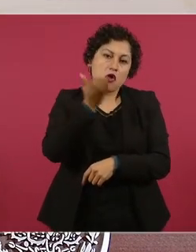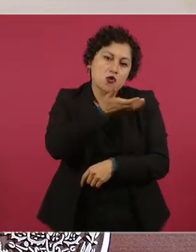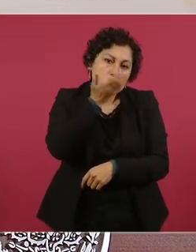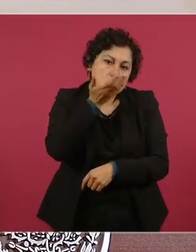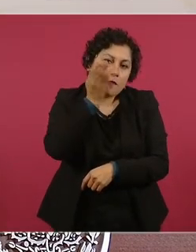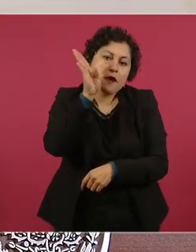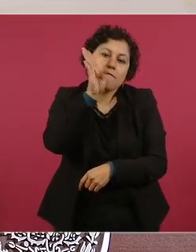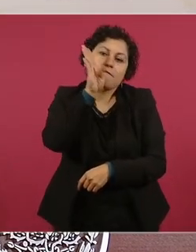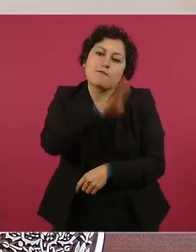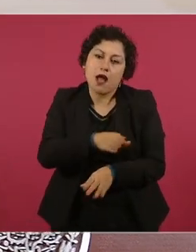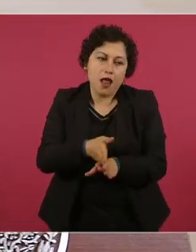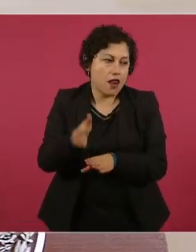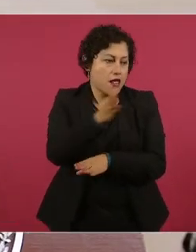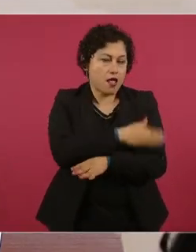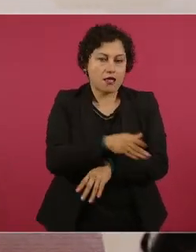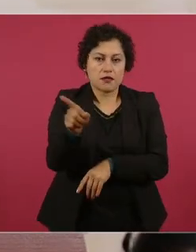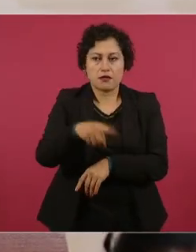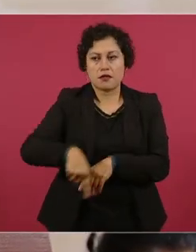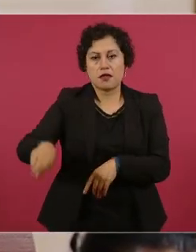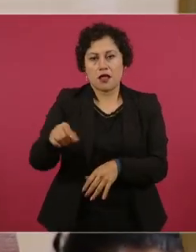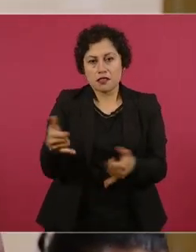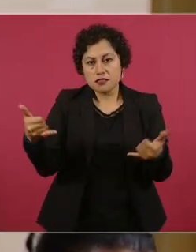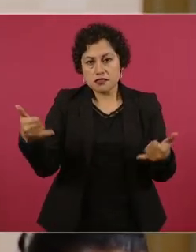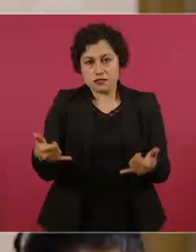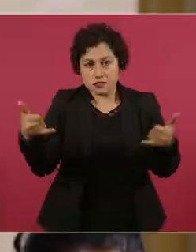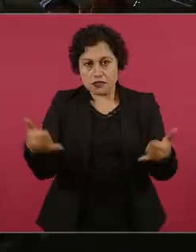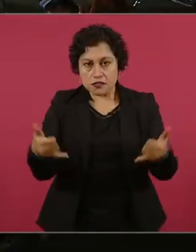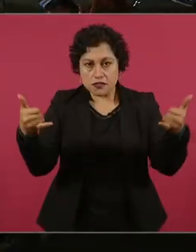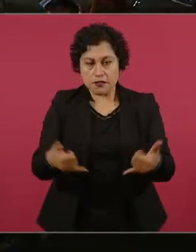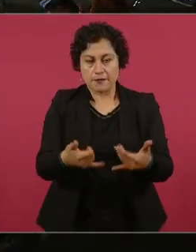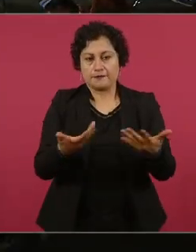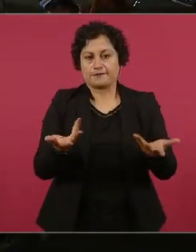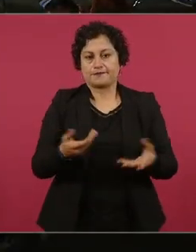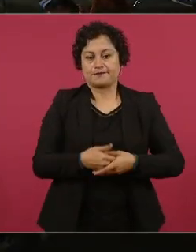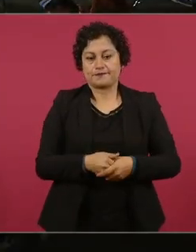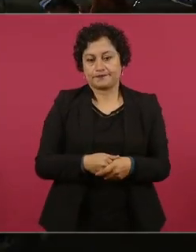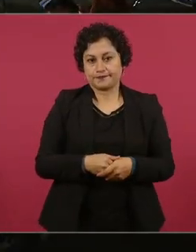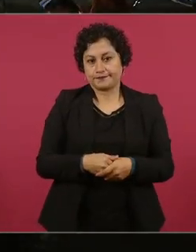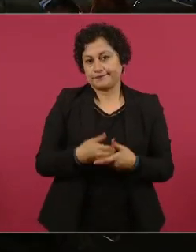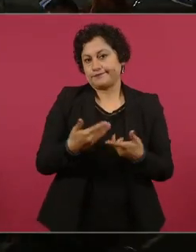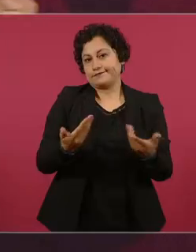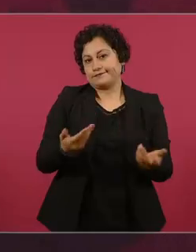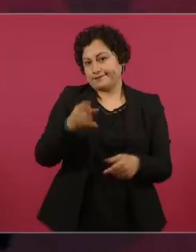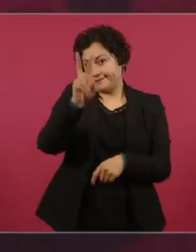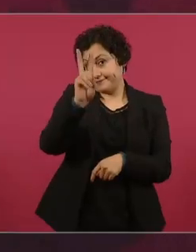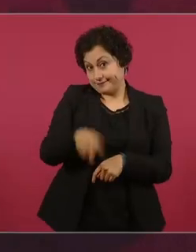Muy mal acostumbrados. Y era el cuarto poder.